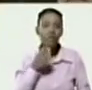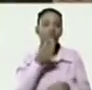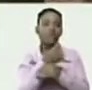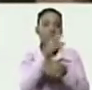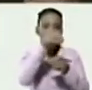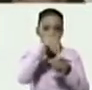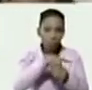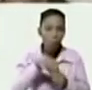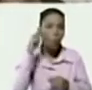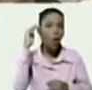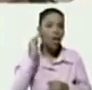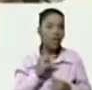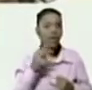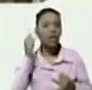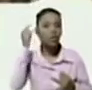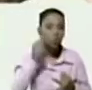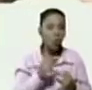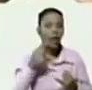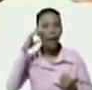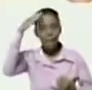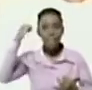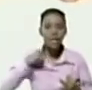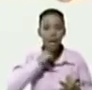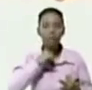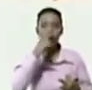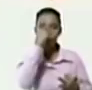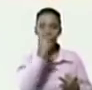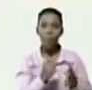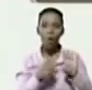escondidos Bolívar, Sucre, Miranda, Zamora?